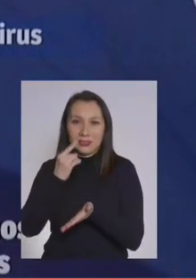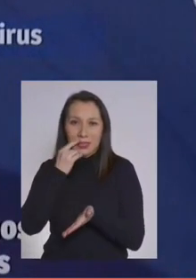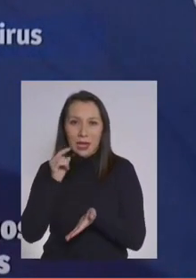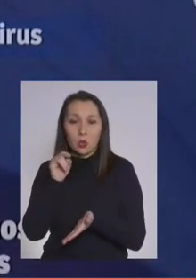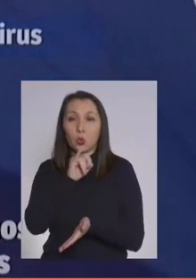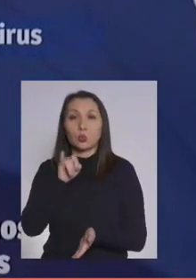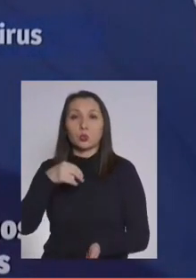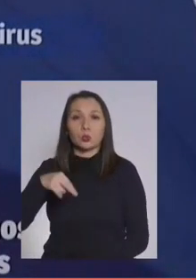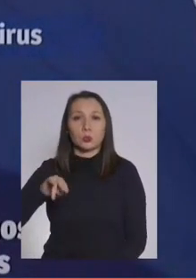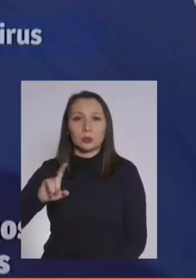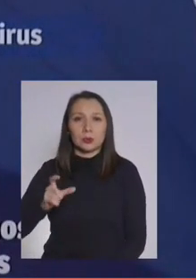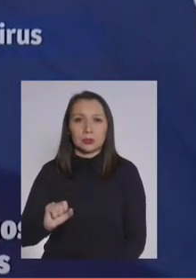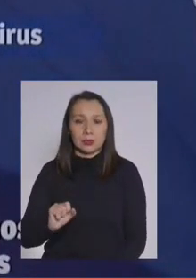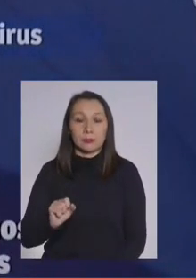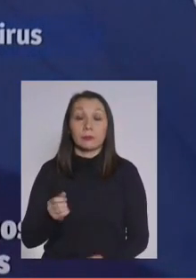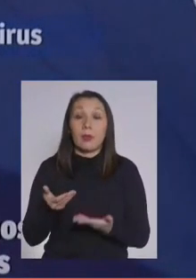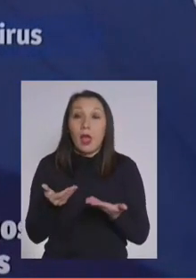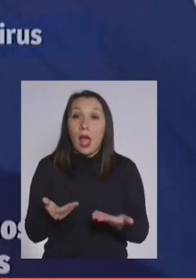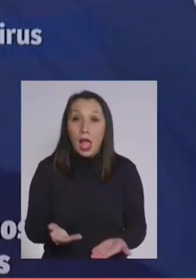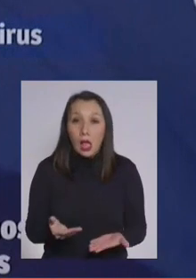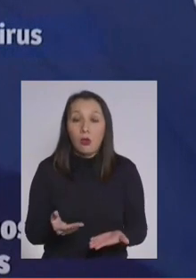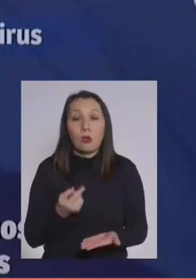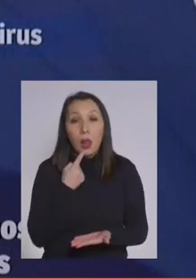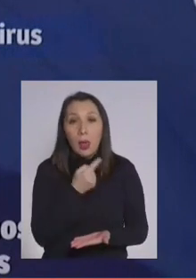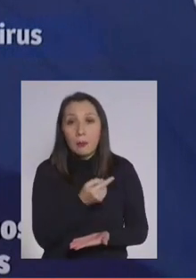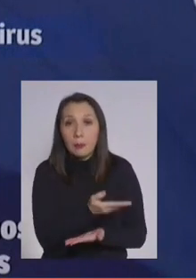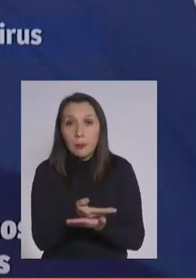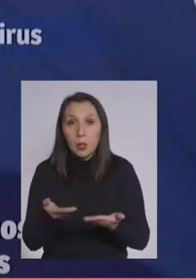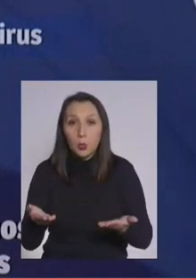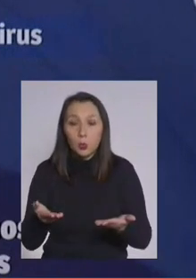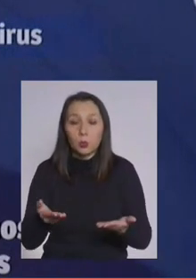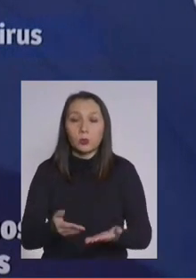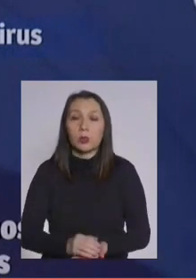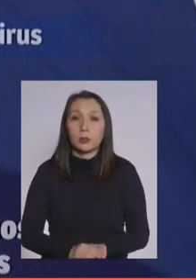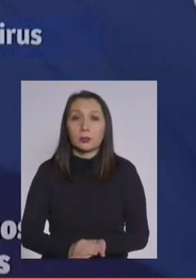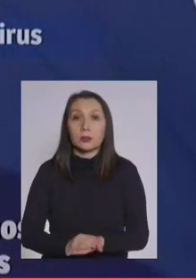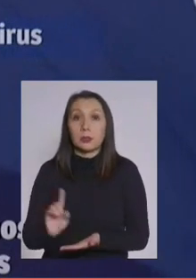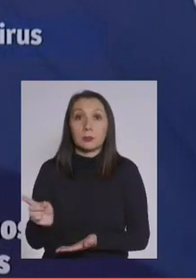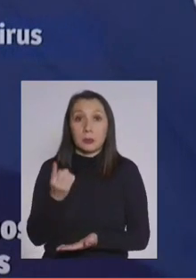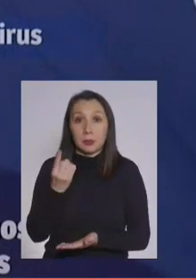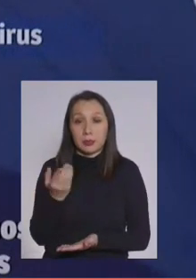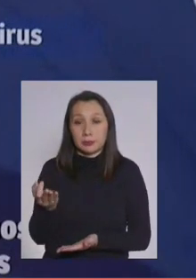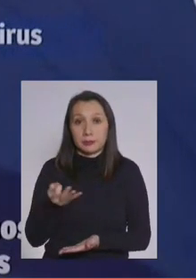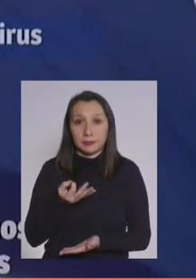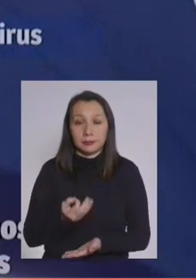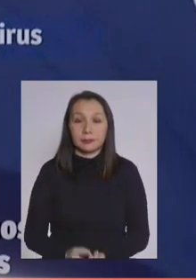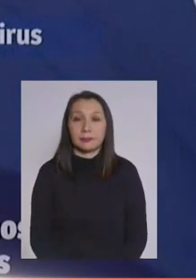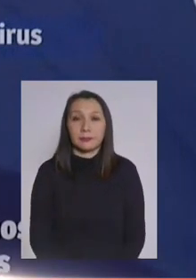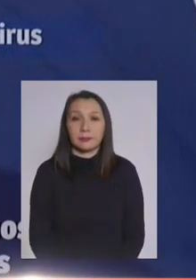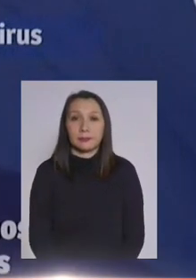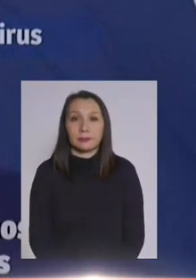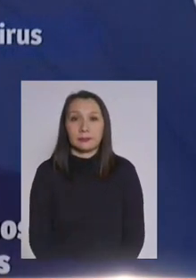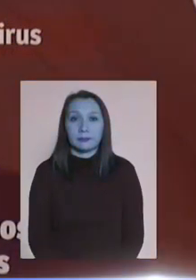a continuación pasamos a las preguntas primera pregunta